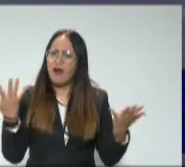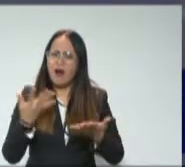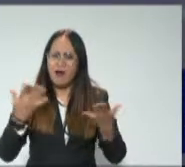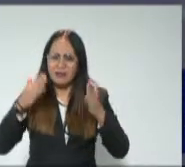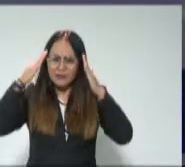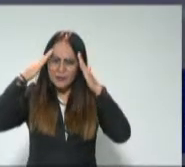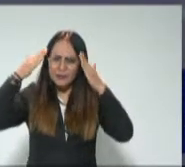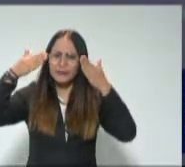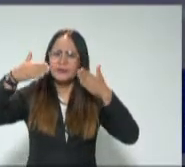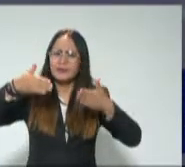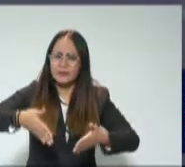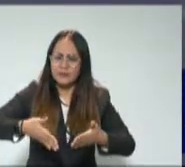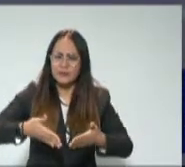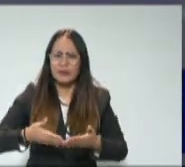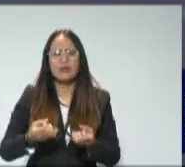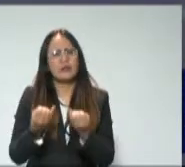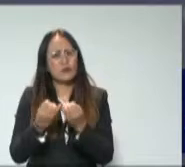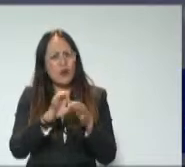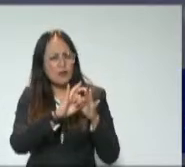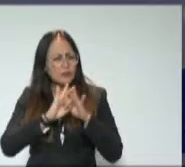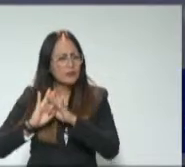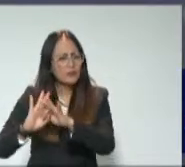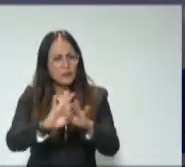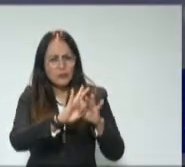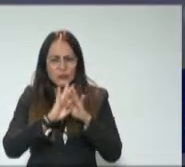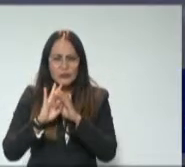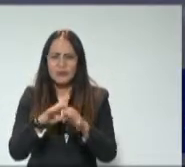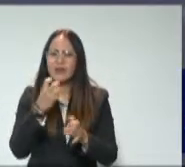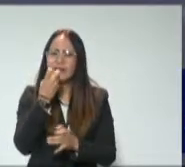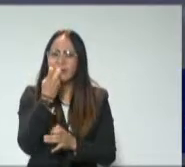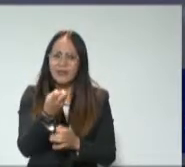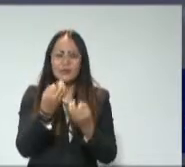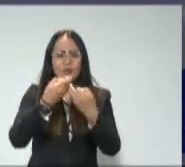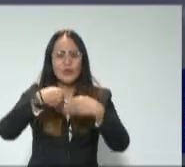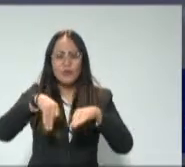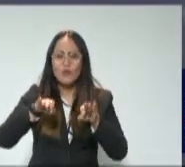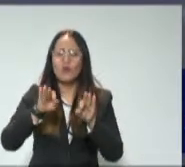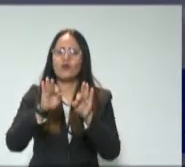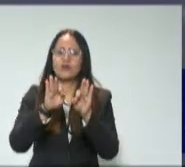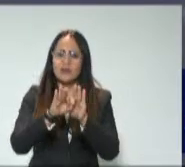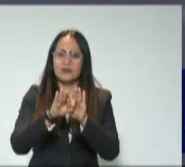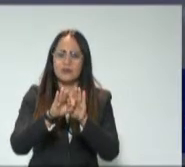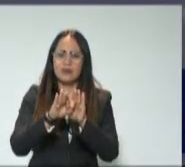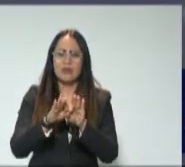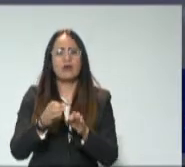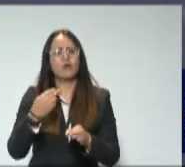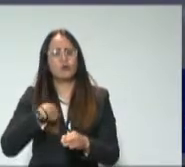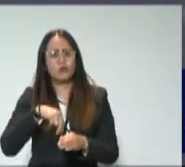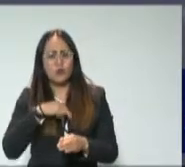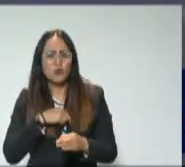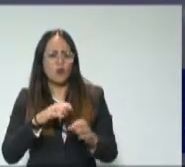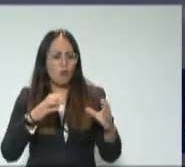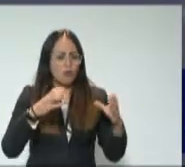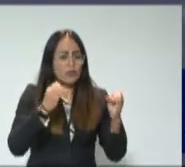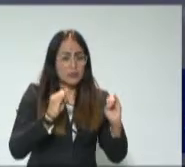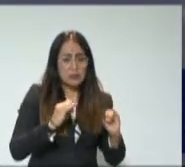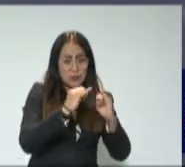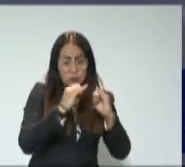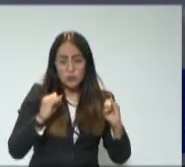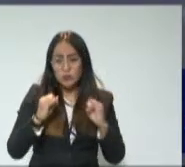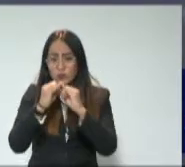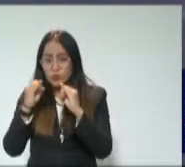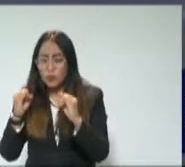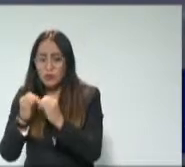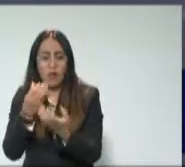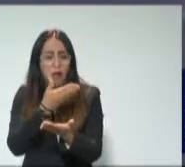entrega con mucha unidad Eso es lo más importante a nadie nos conviene organismos o poderes